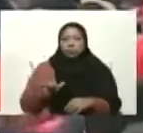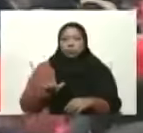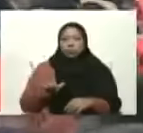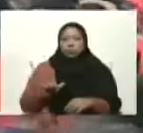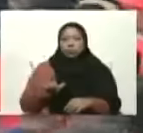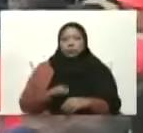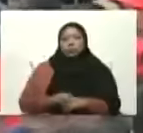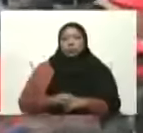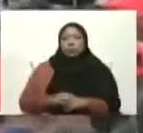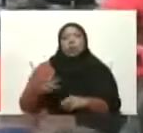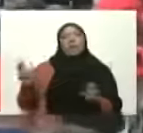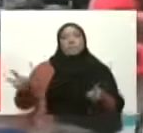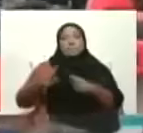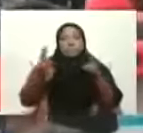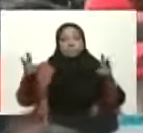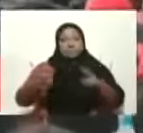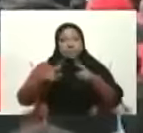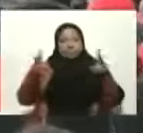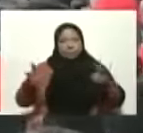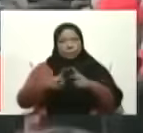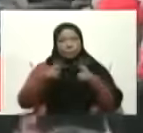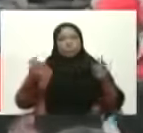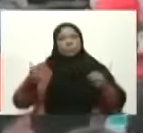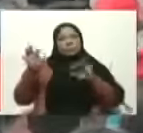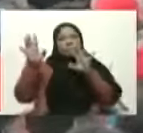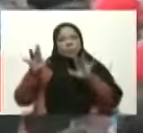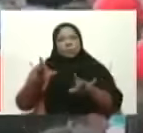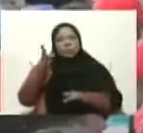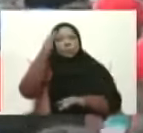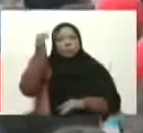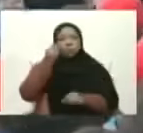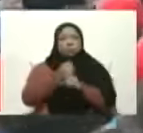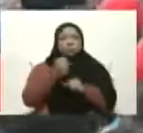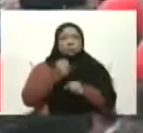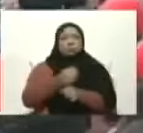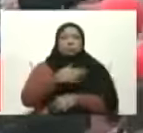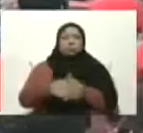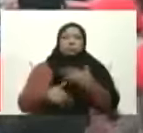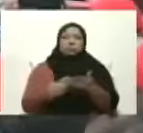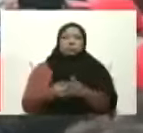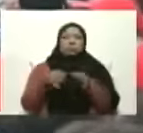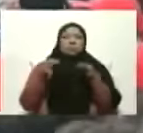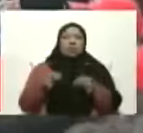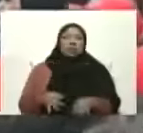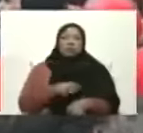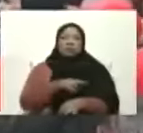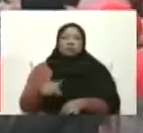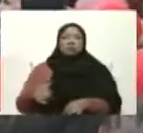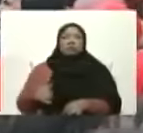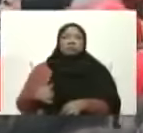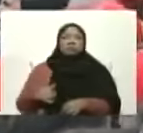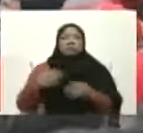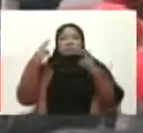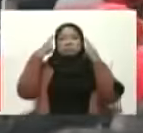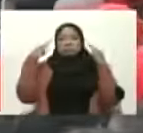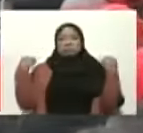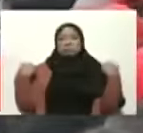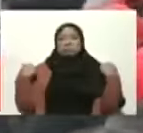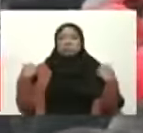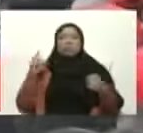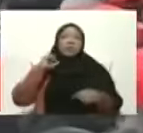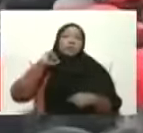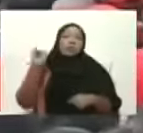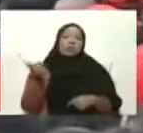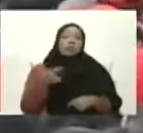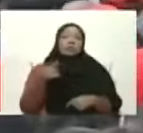estar en victoria con la bendición de Dios y con la bendición de nuestra patrona de Guatire,